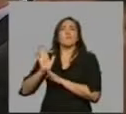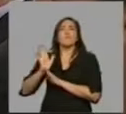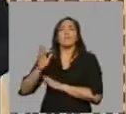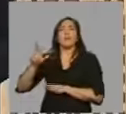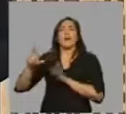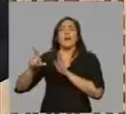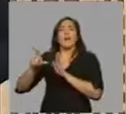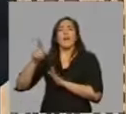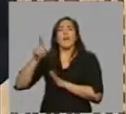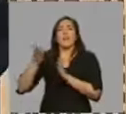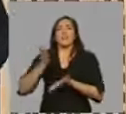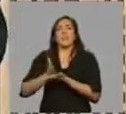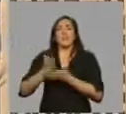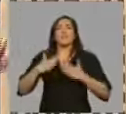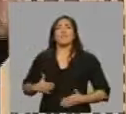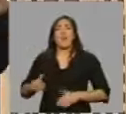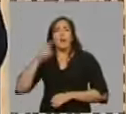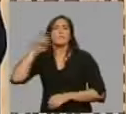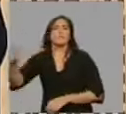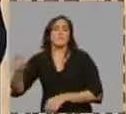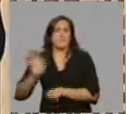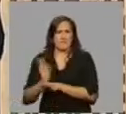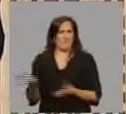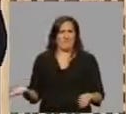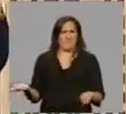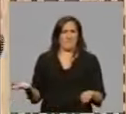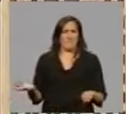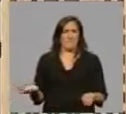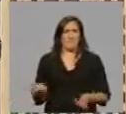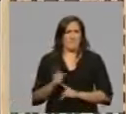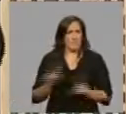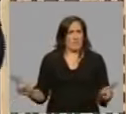porque llevamos en la República Argentina